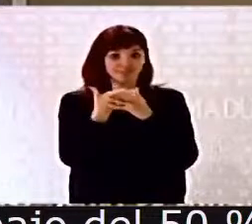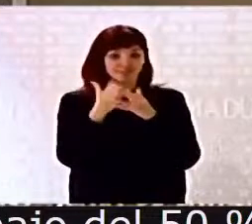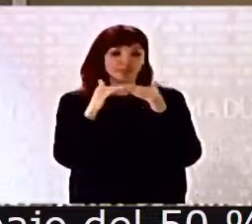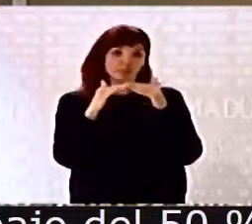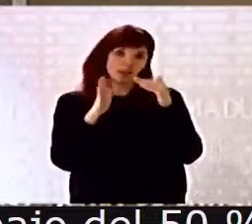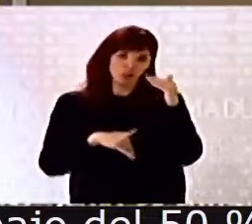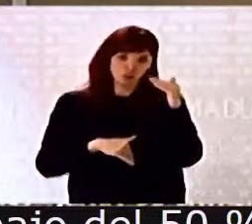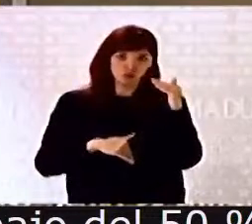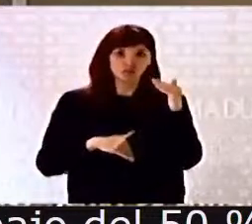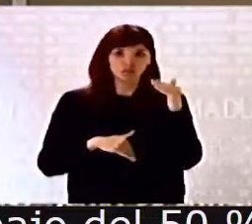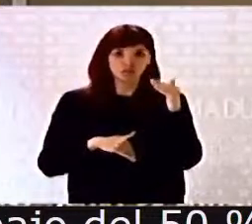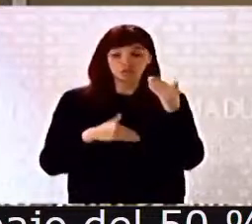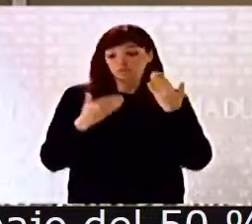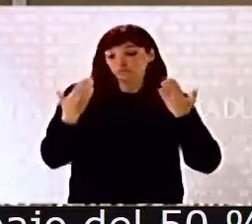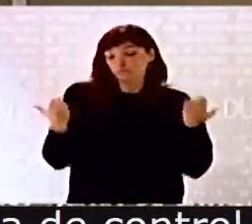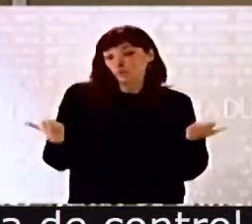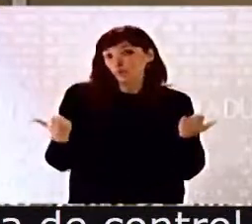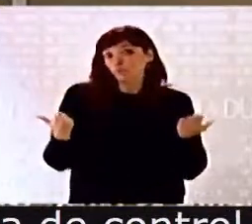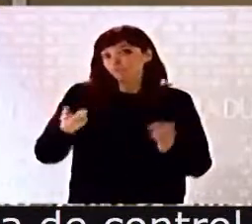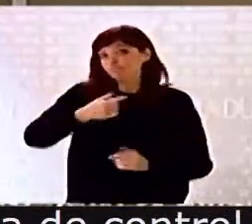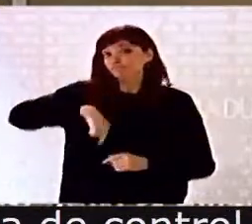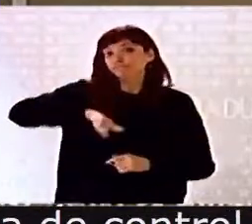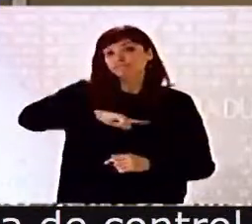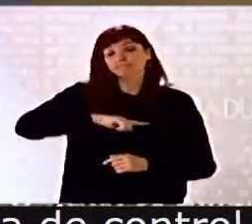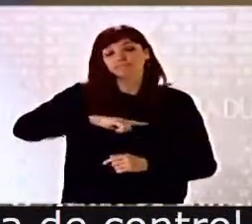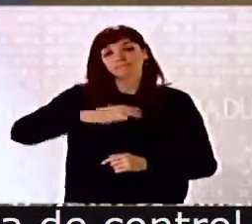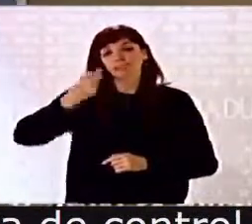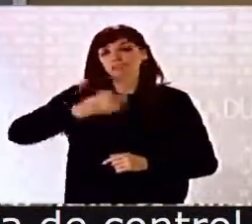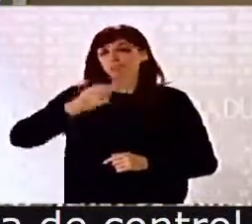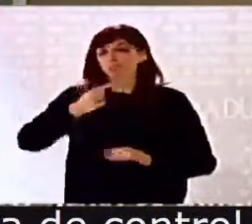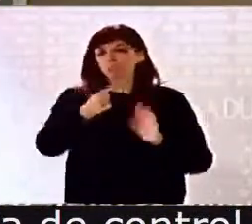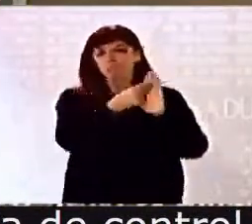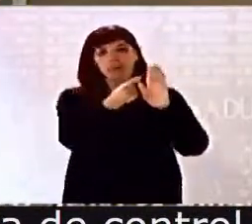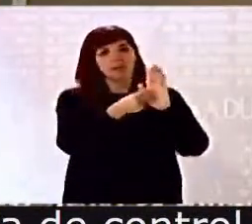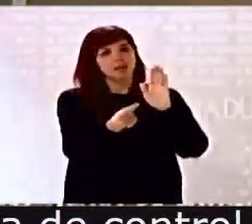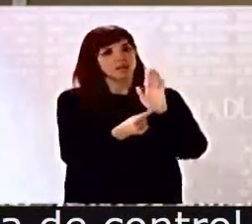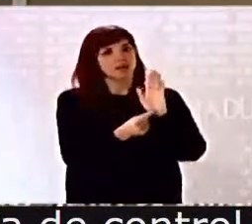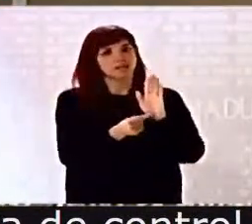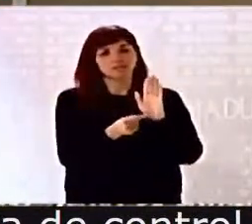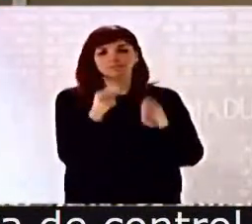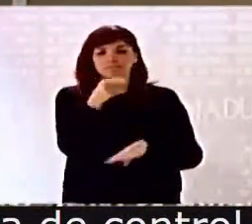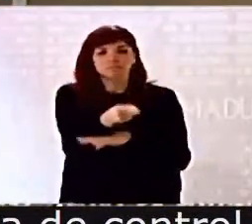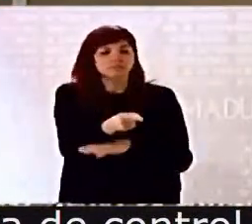Por lo tanto, tenemos que acometer las medidas que sean necesarias,